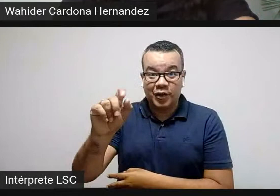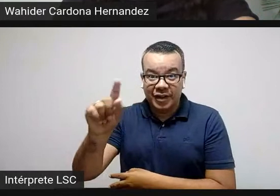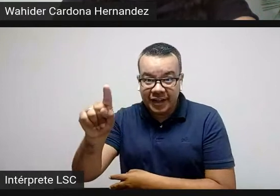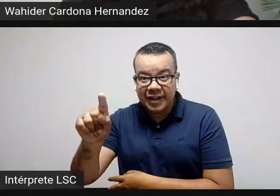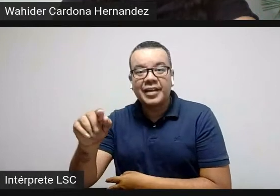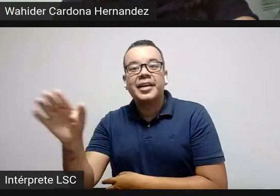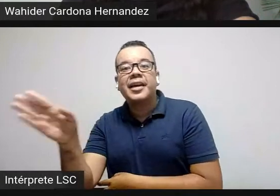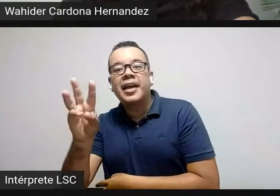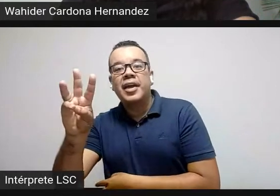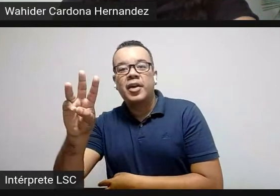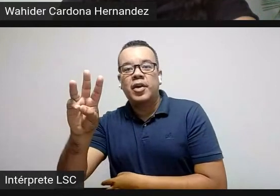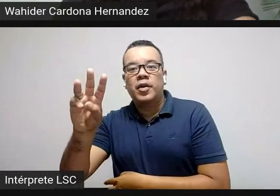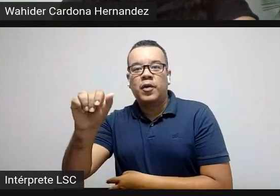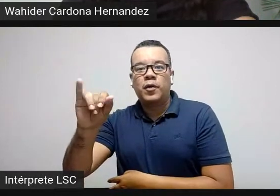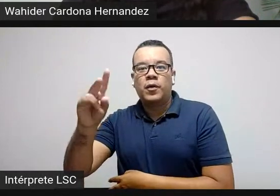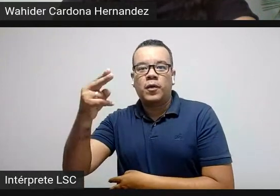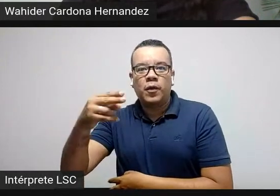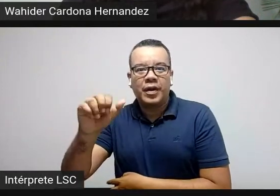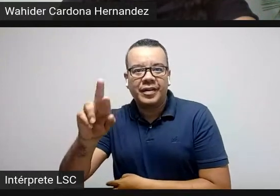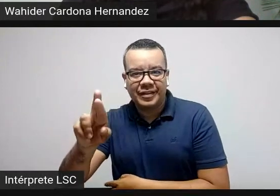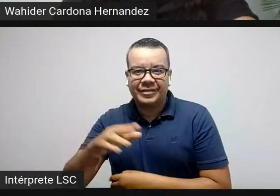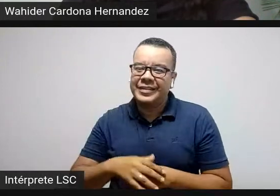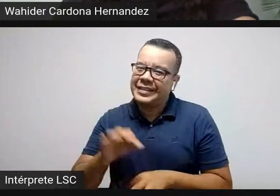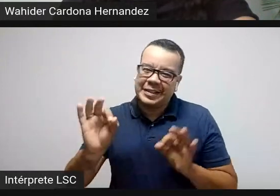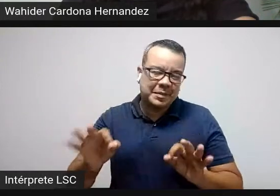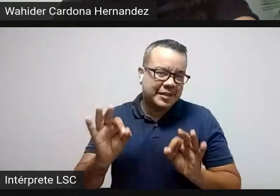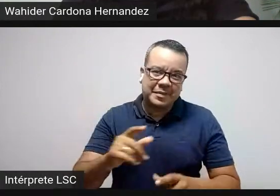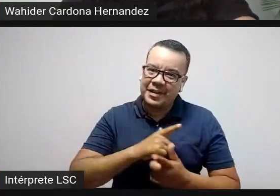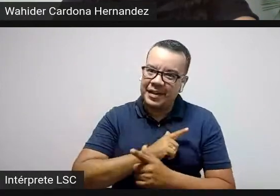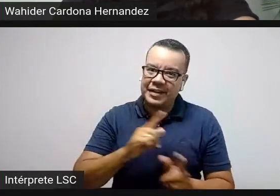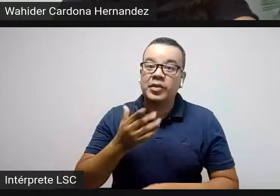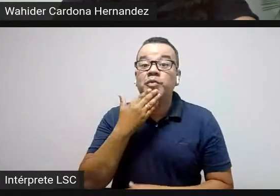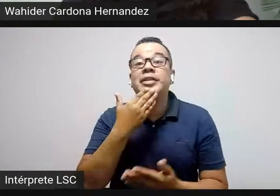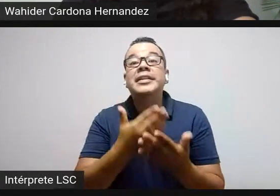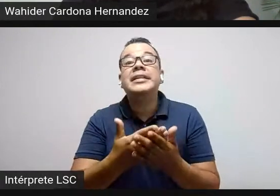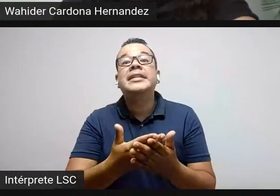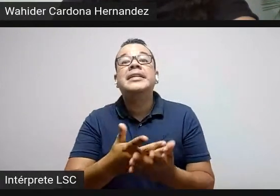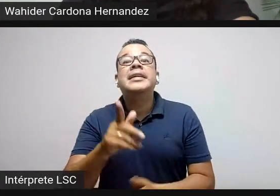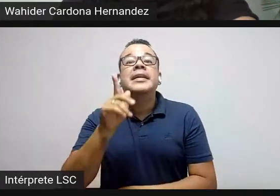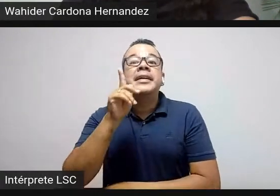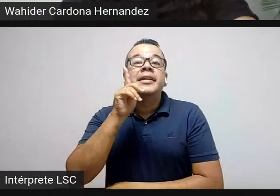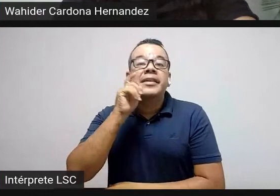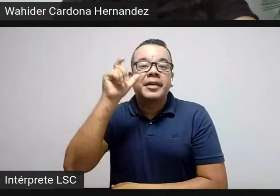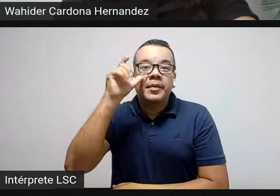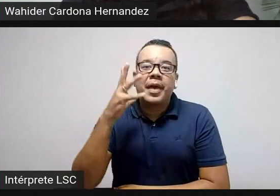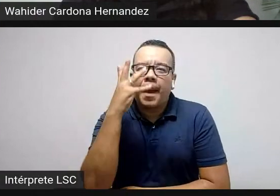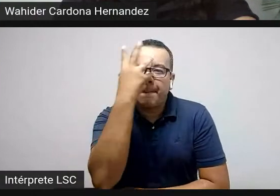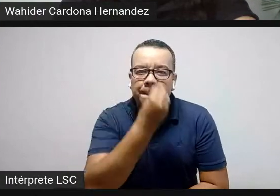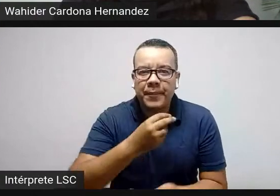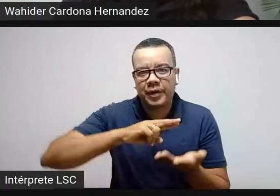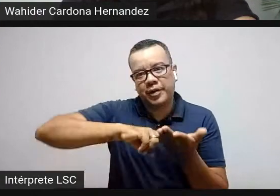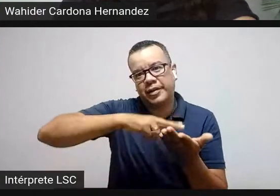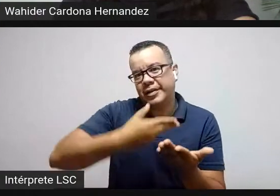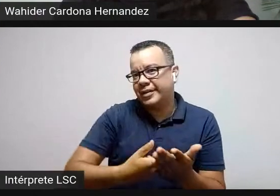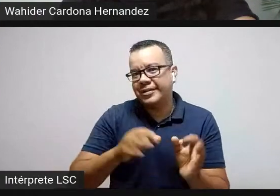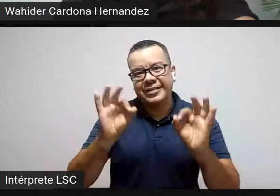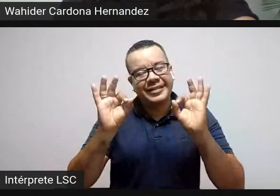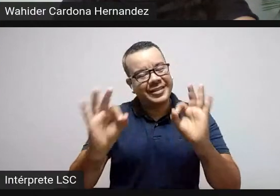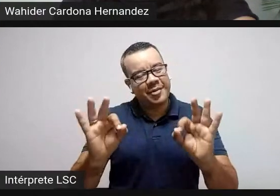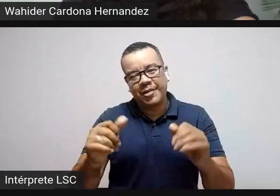siempre dispuestos y presentes. Y muchas gracias a Fabián por su bonita interpretación. Siempre es un placer verlo